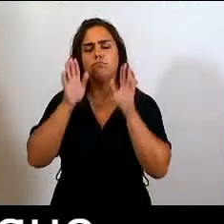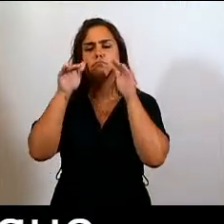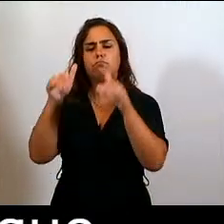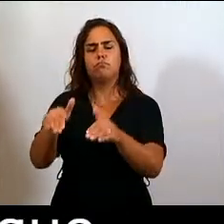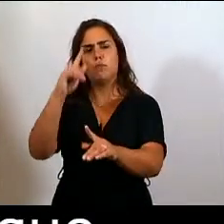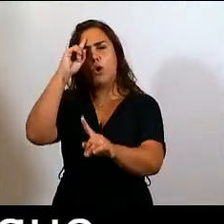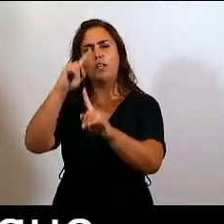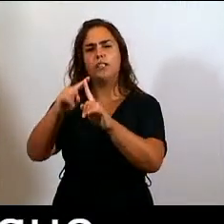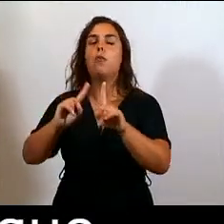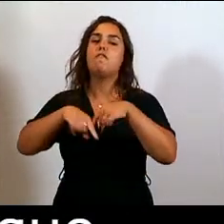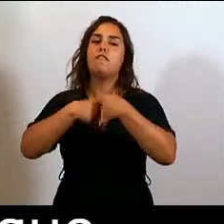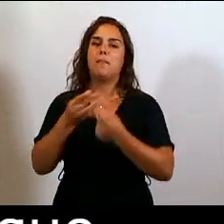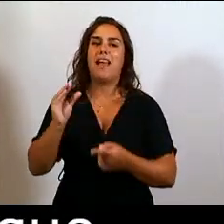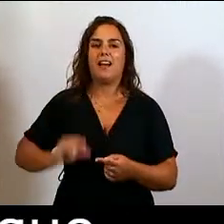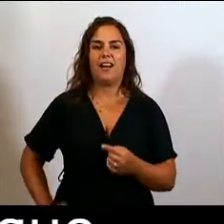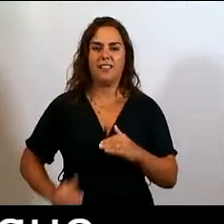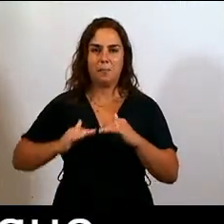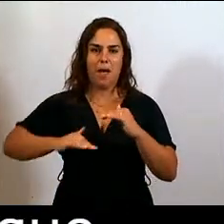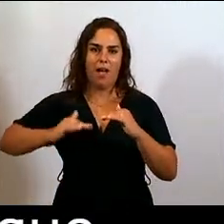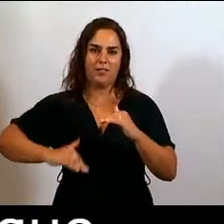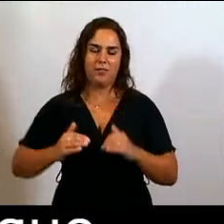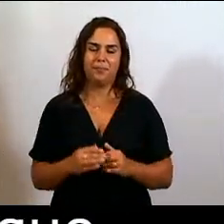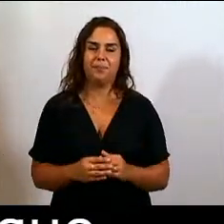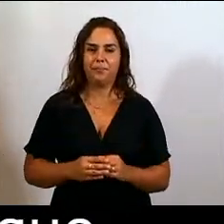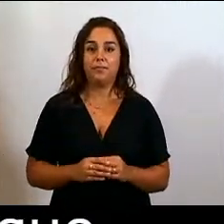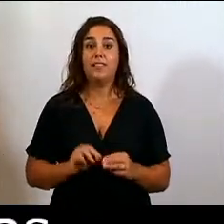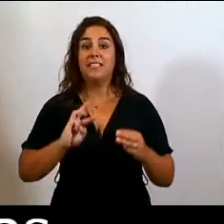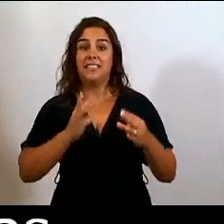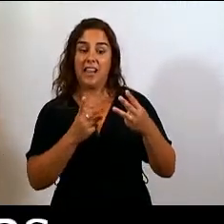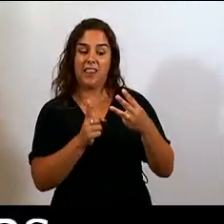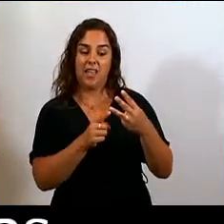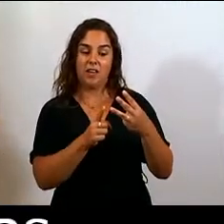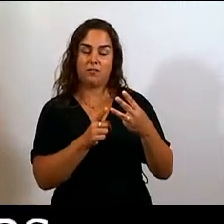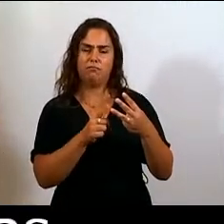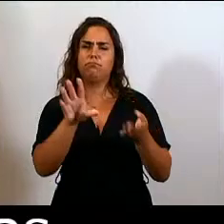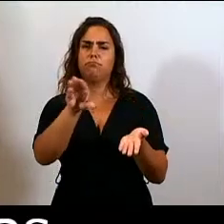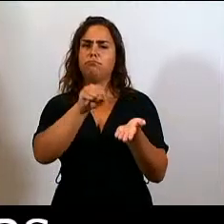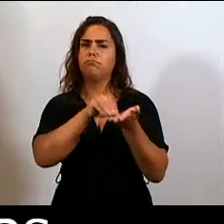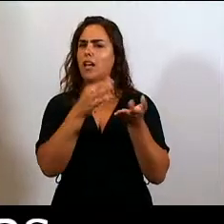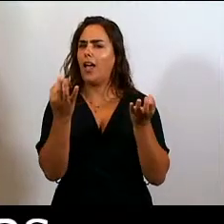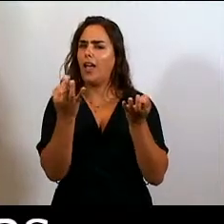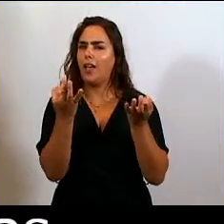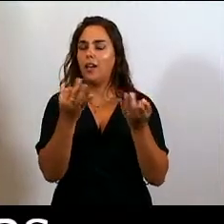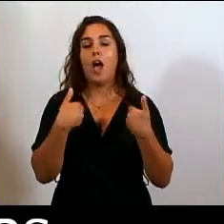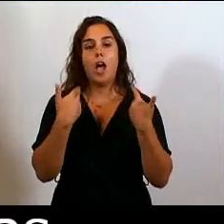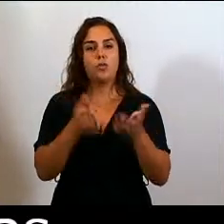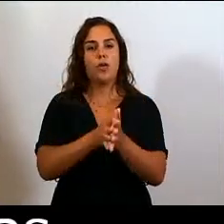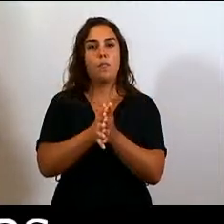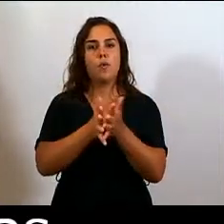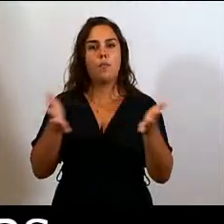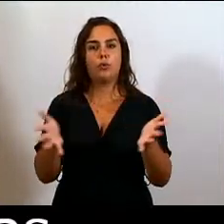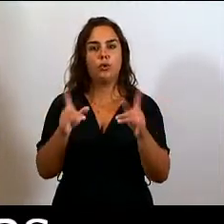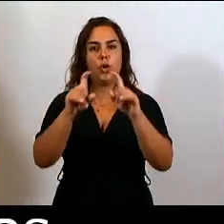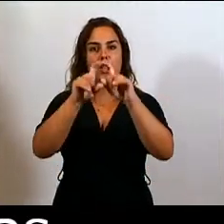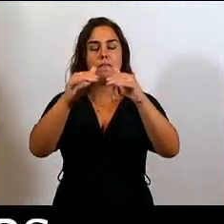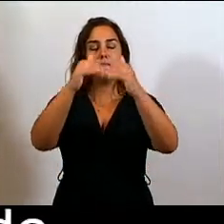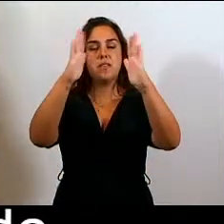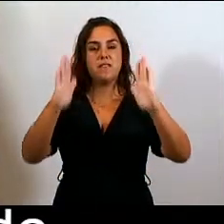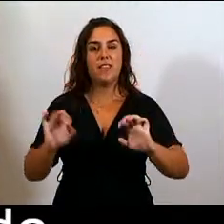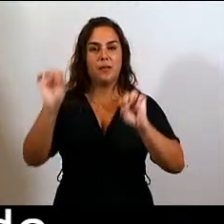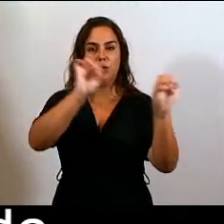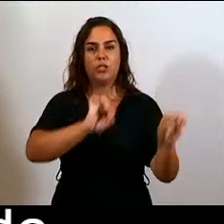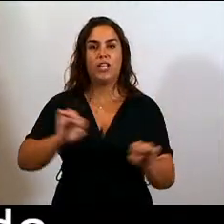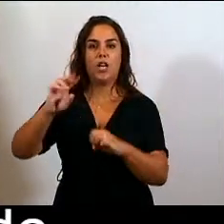rentas bajas. El tercer programa recoge las ayudas a los promotores de viviendas protegidas de